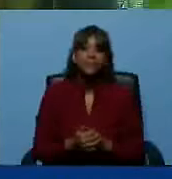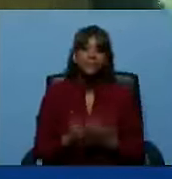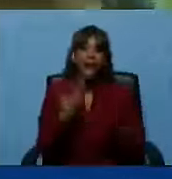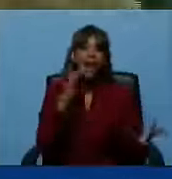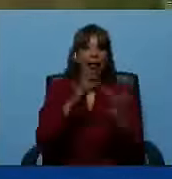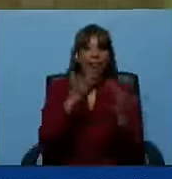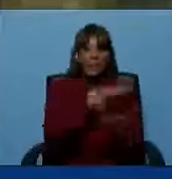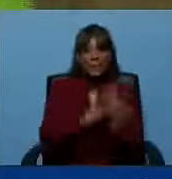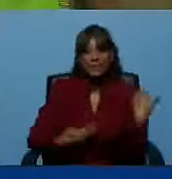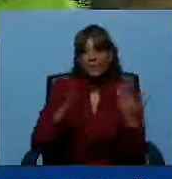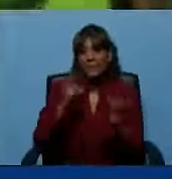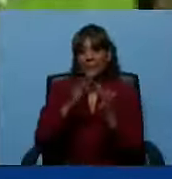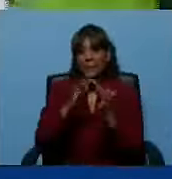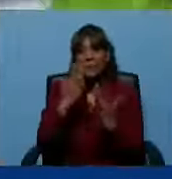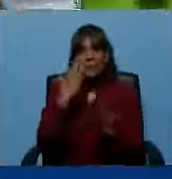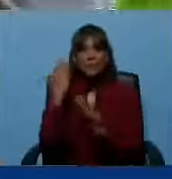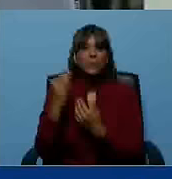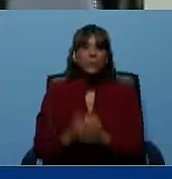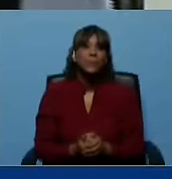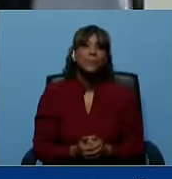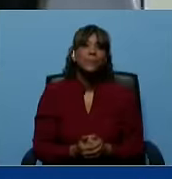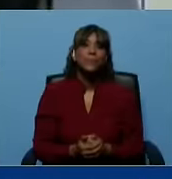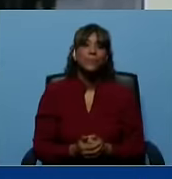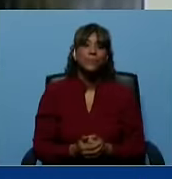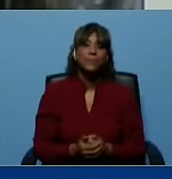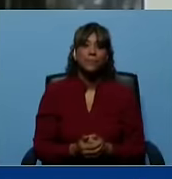Adelante, presidente.